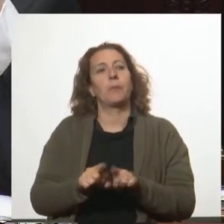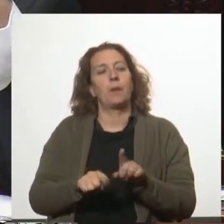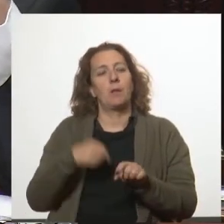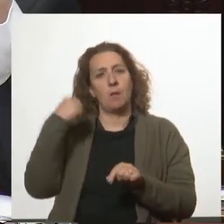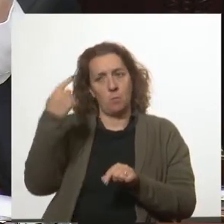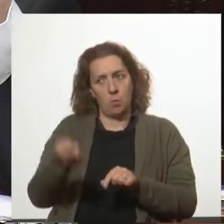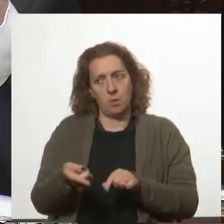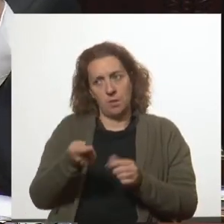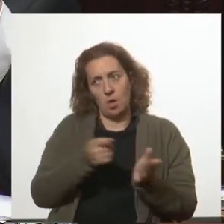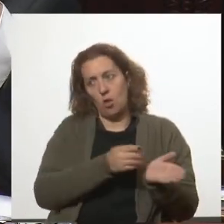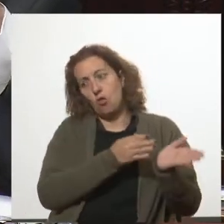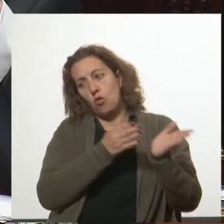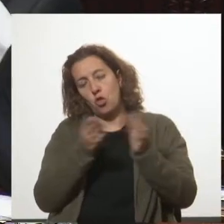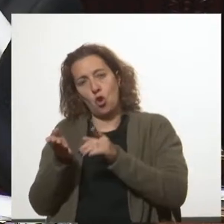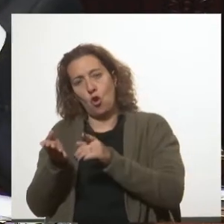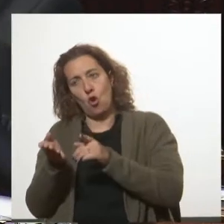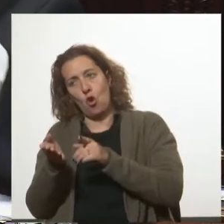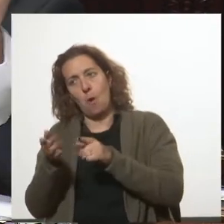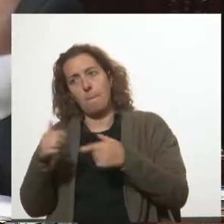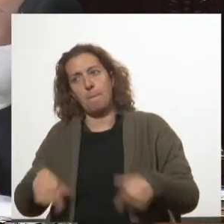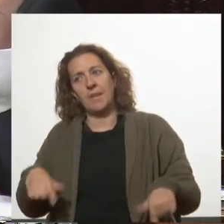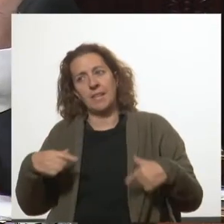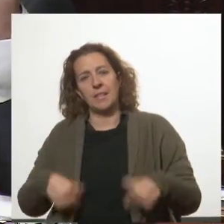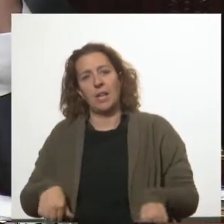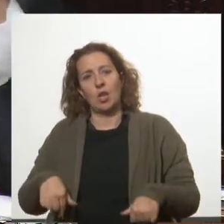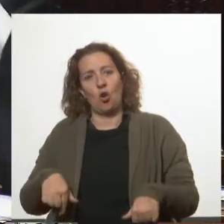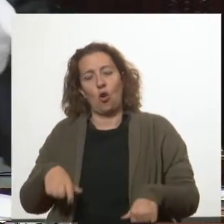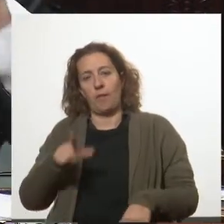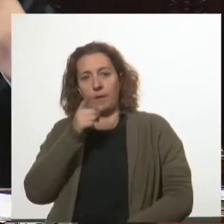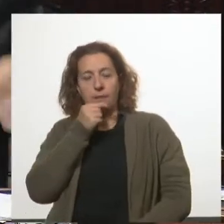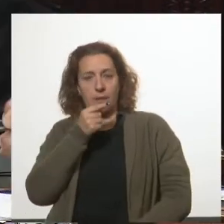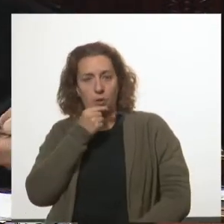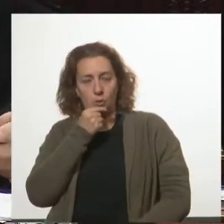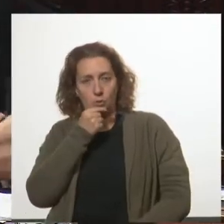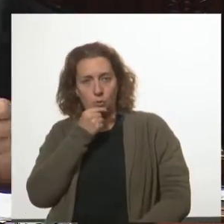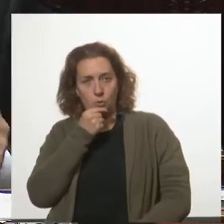fue dado al ministerio del interior